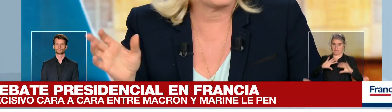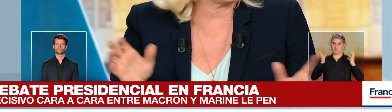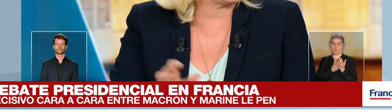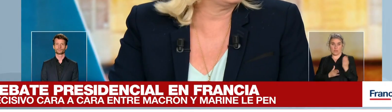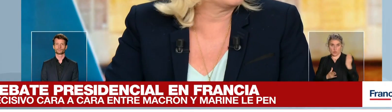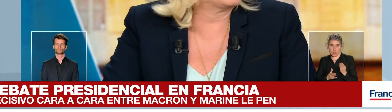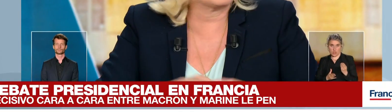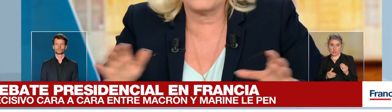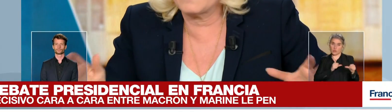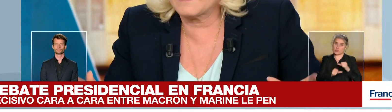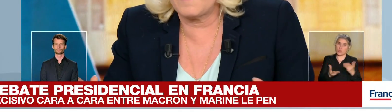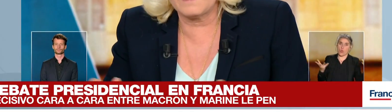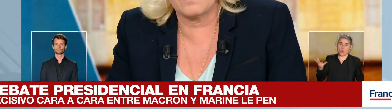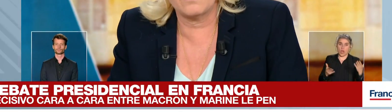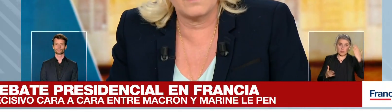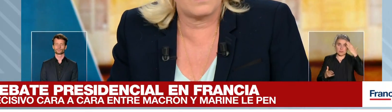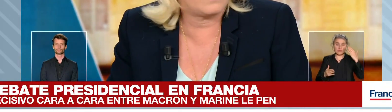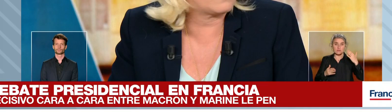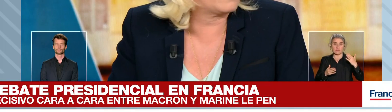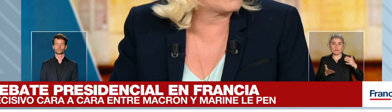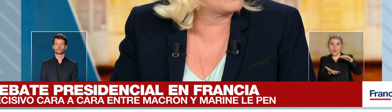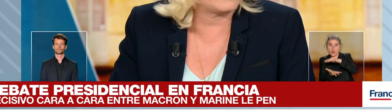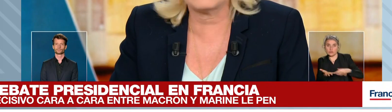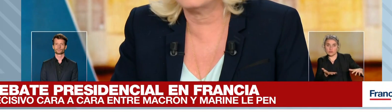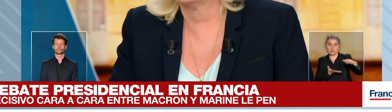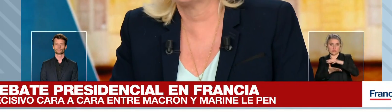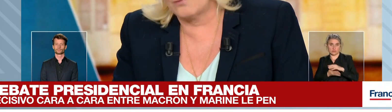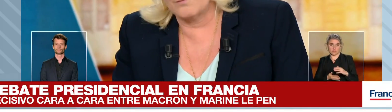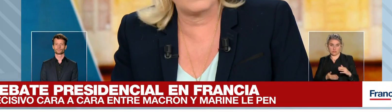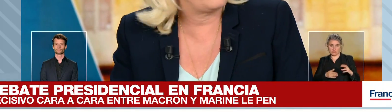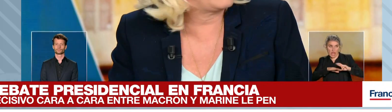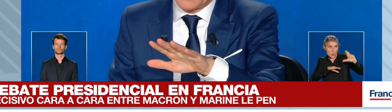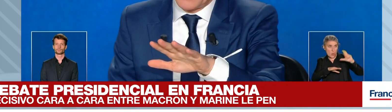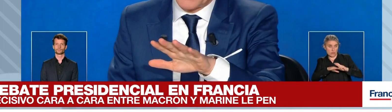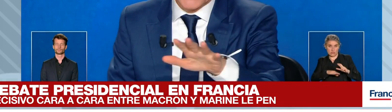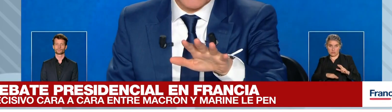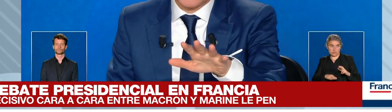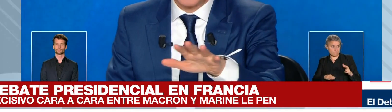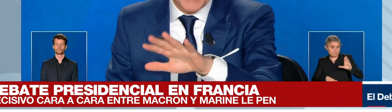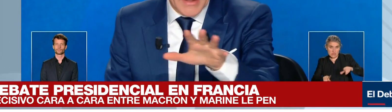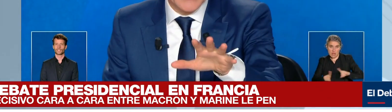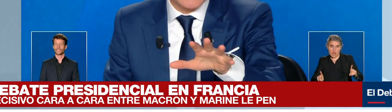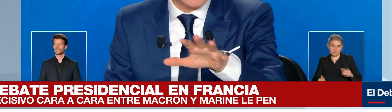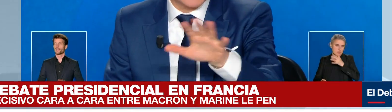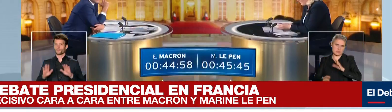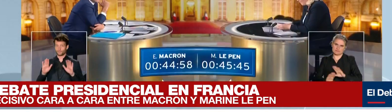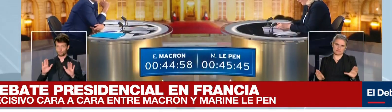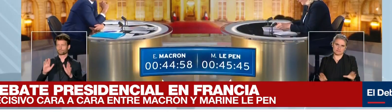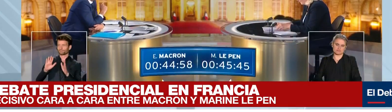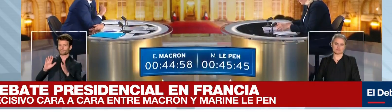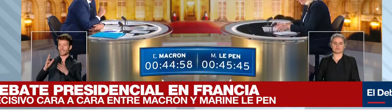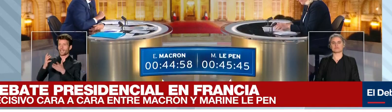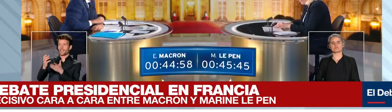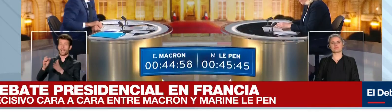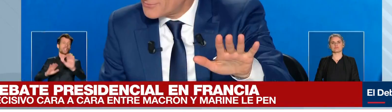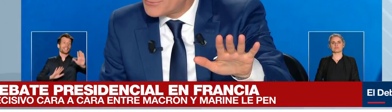nuevas tecnologías, no vamos a poder hacerlo si seguimos teniendo espacios en donde no hay cobertura digital o por lo menos es mala. Ustedes estaban hablando de